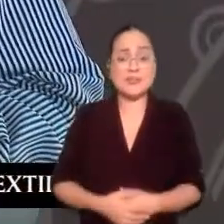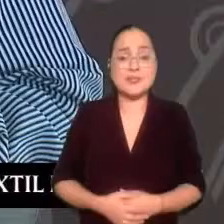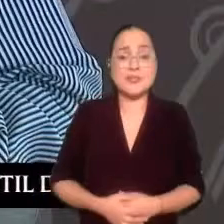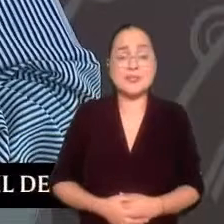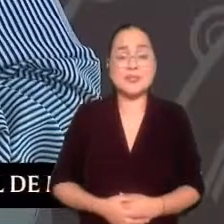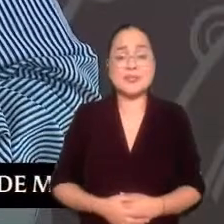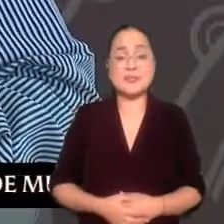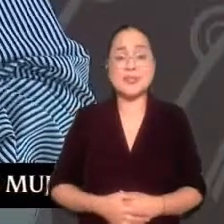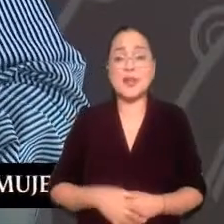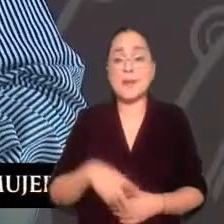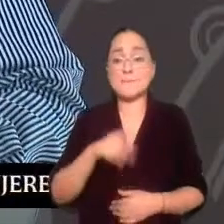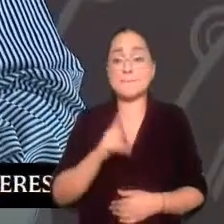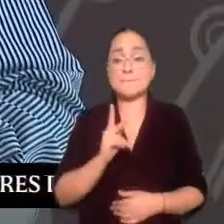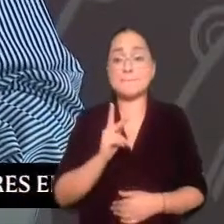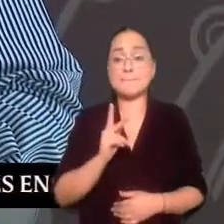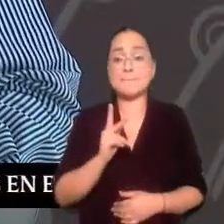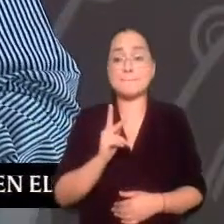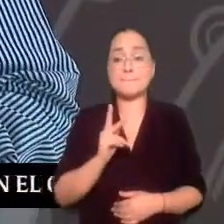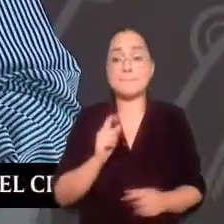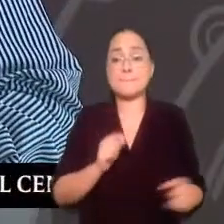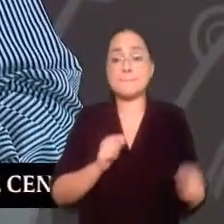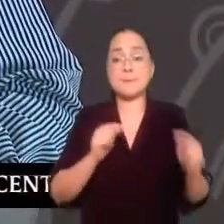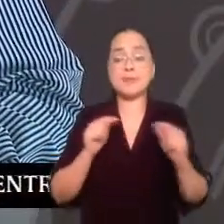Pero yo no lo puedo hacer.